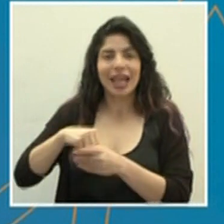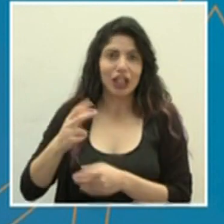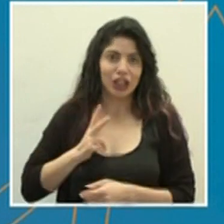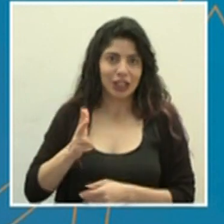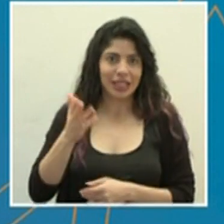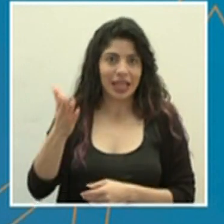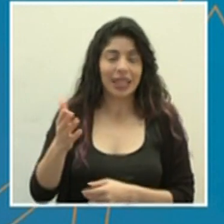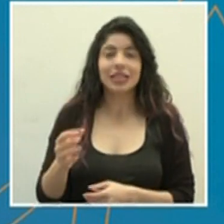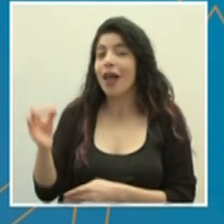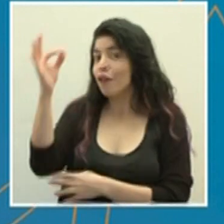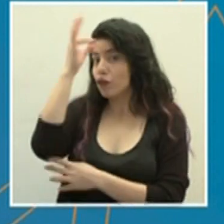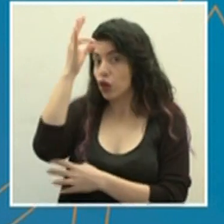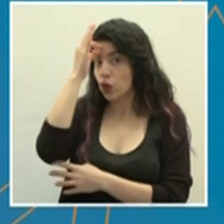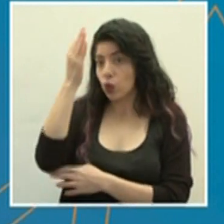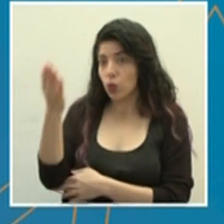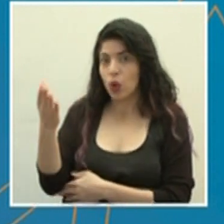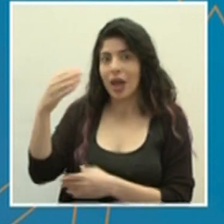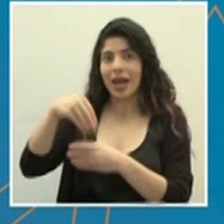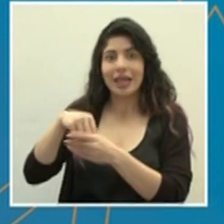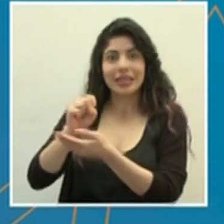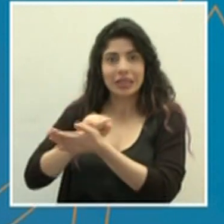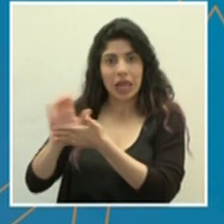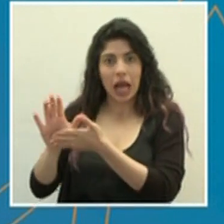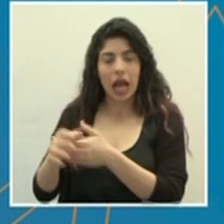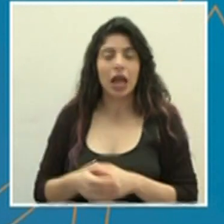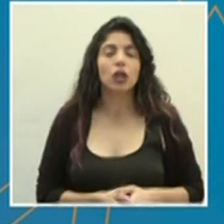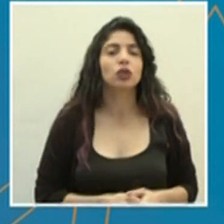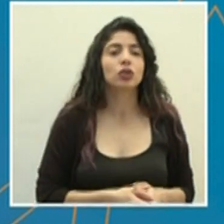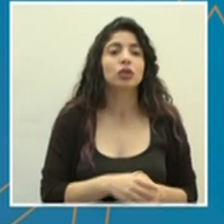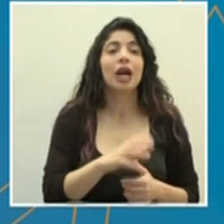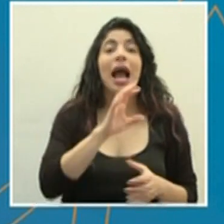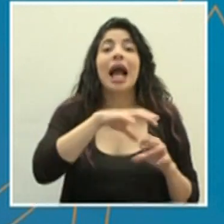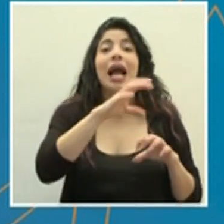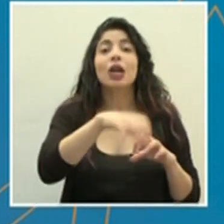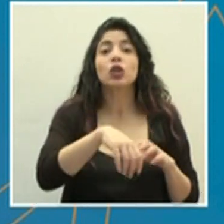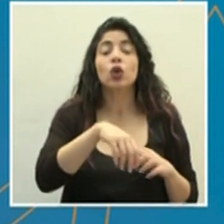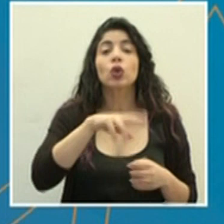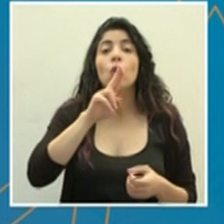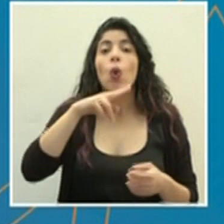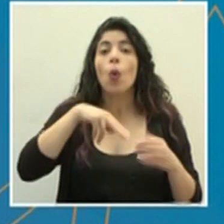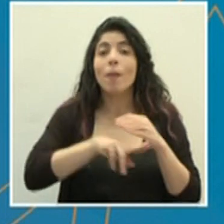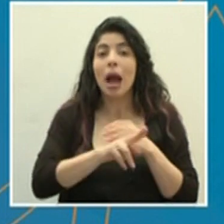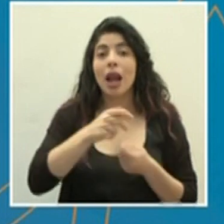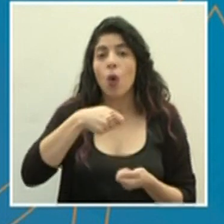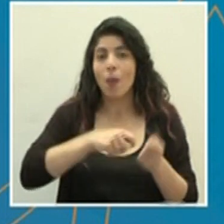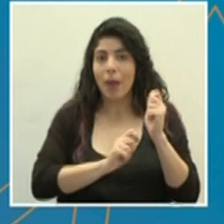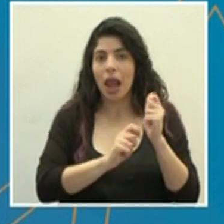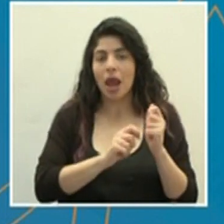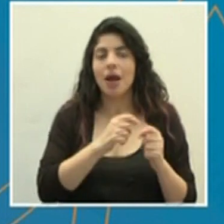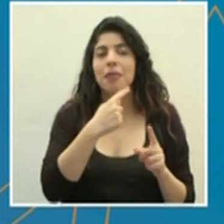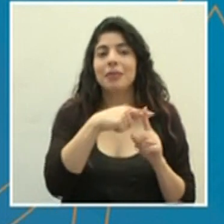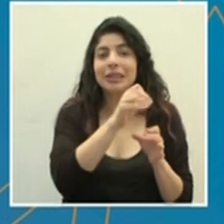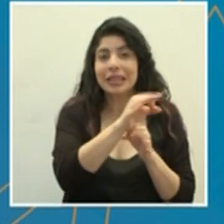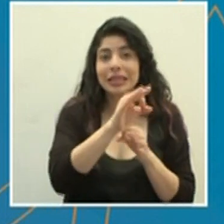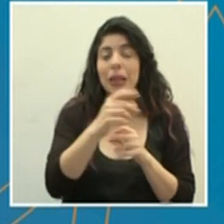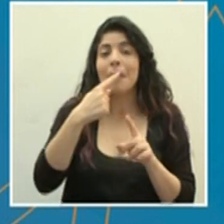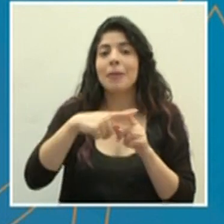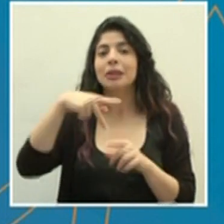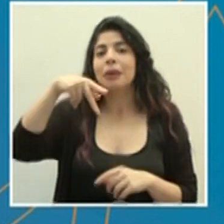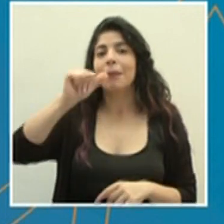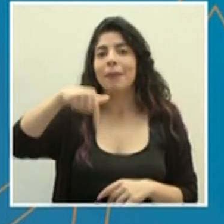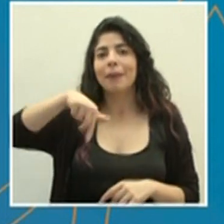Chiles, La Fortuna en el Cantón de San Carlos, el Cantón de Upala y sus distritos, y el distrito de